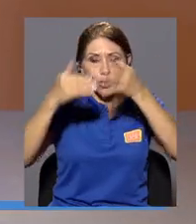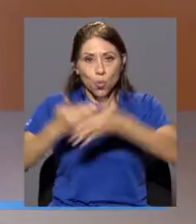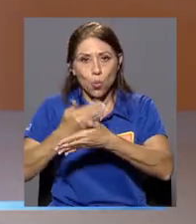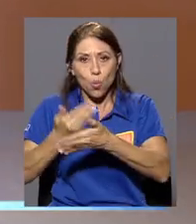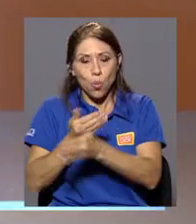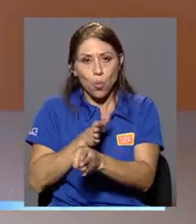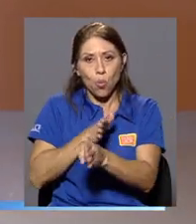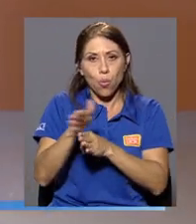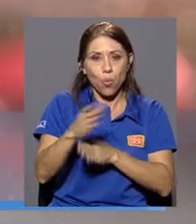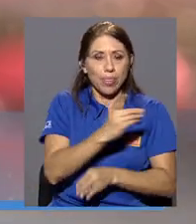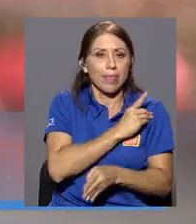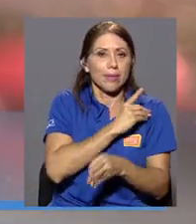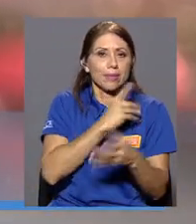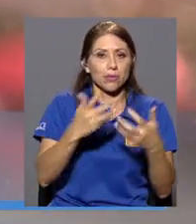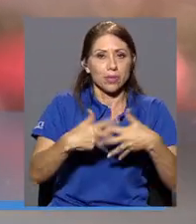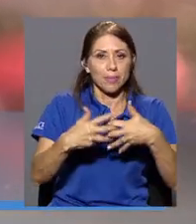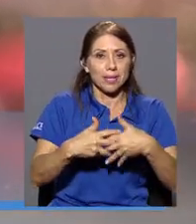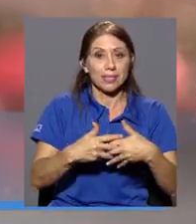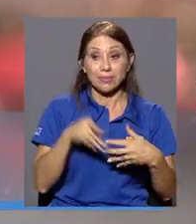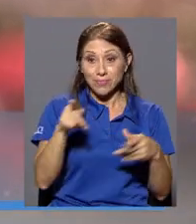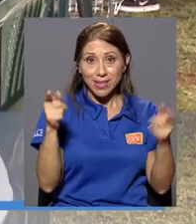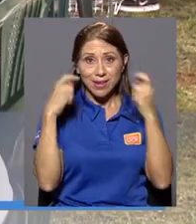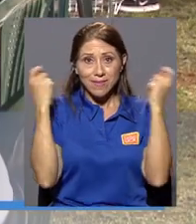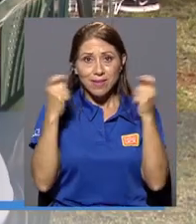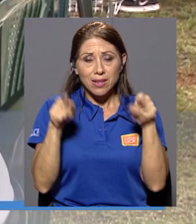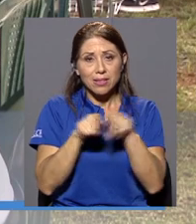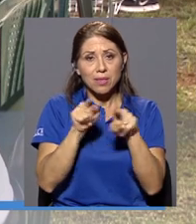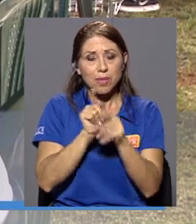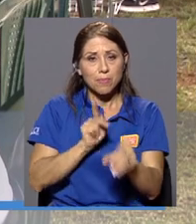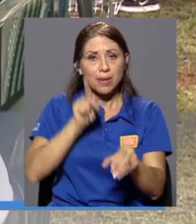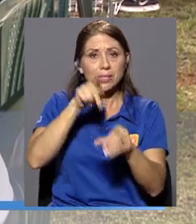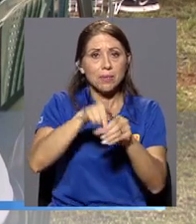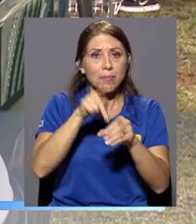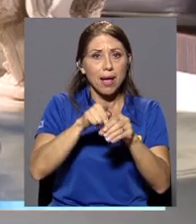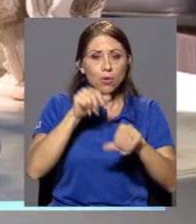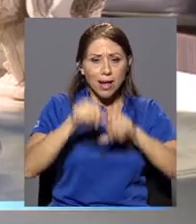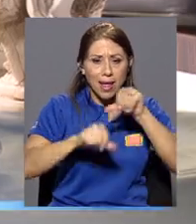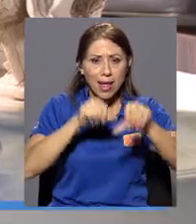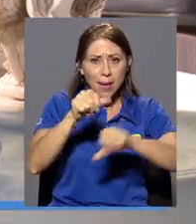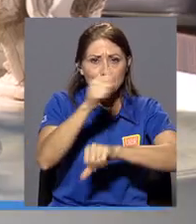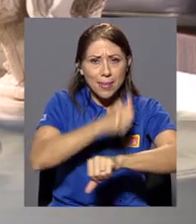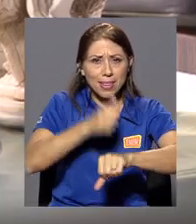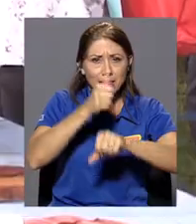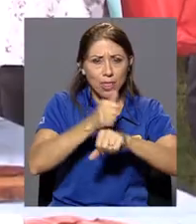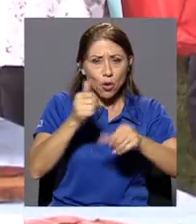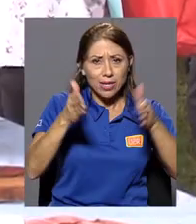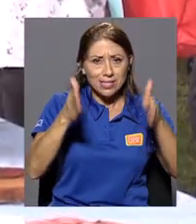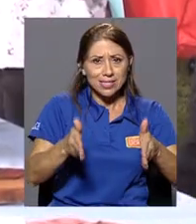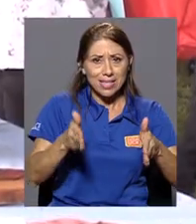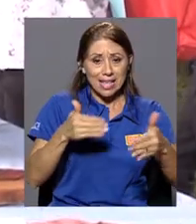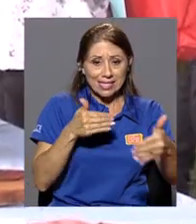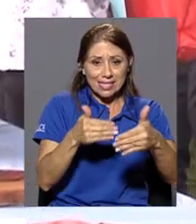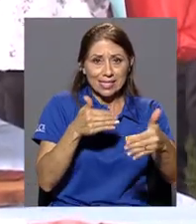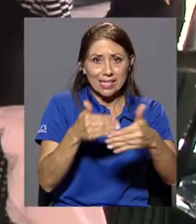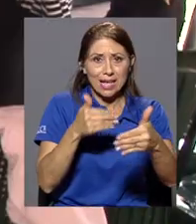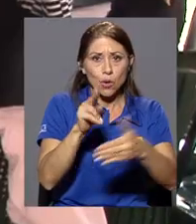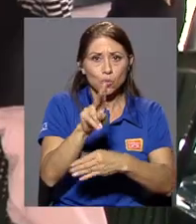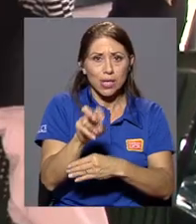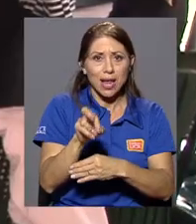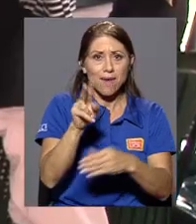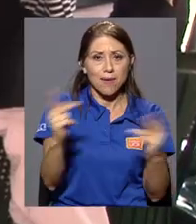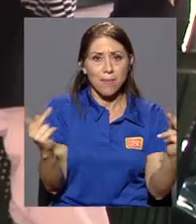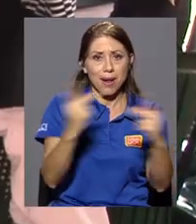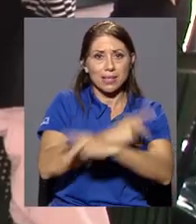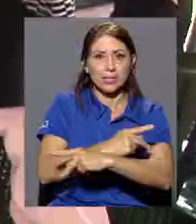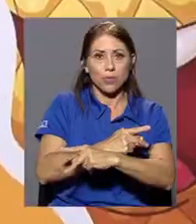Dirección de Empresas. En la feria también participaron emprendedores de las zonas aledañas al recinto de Paraíso. La feria